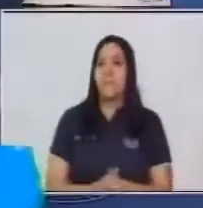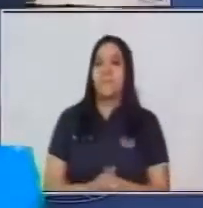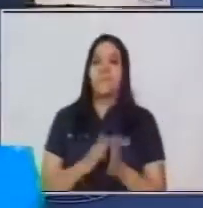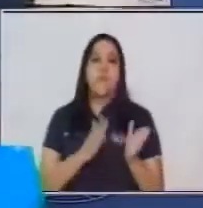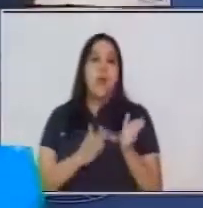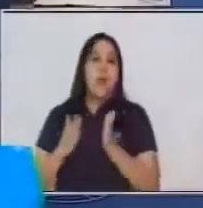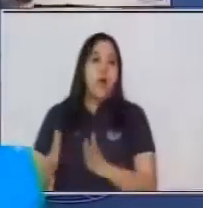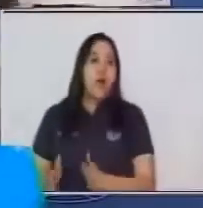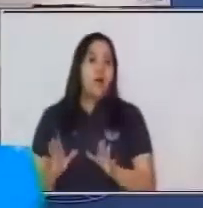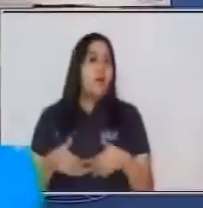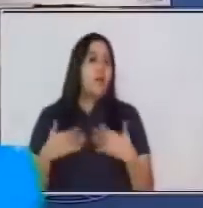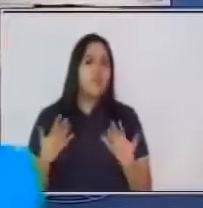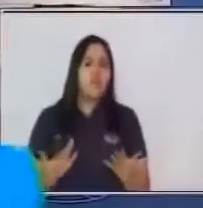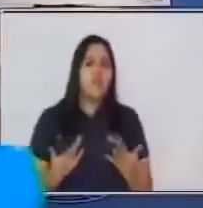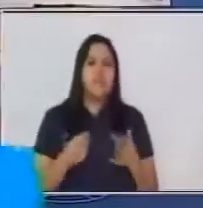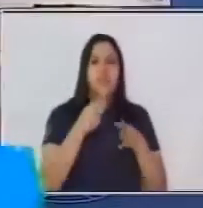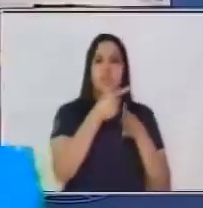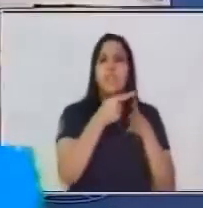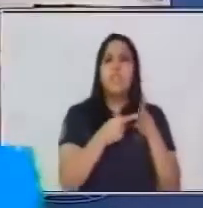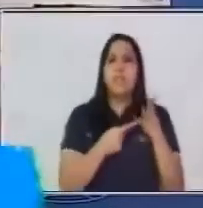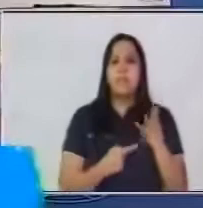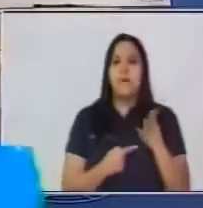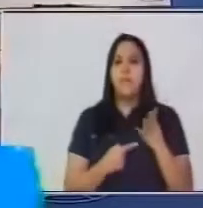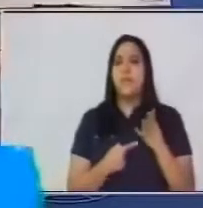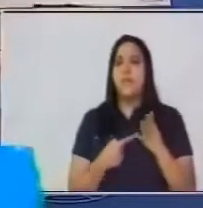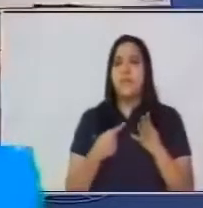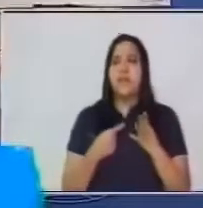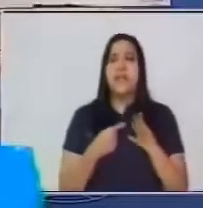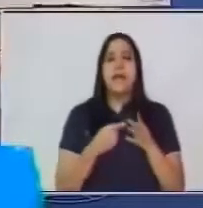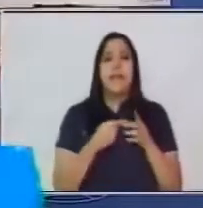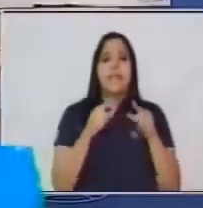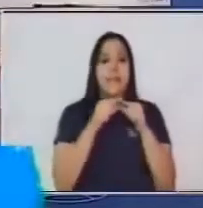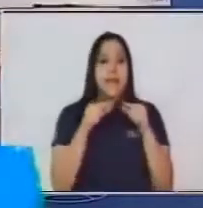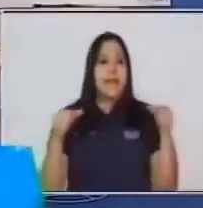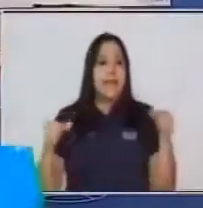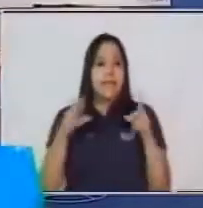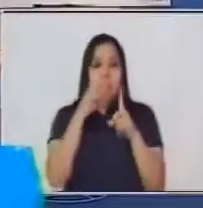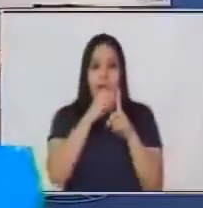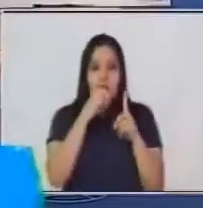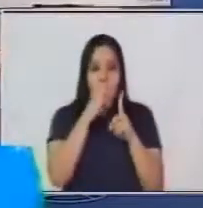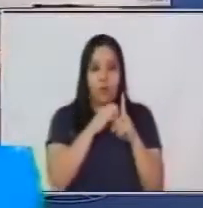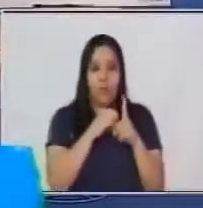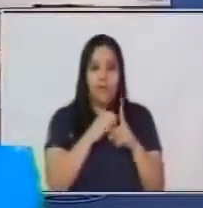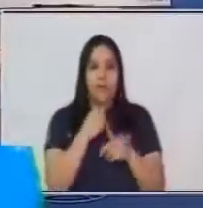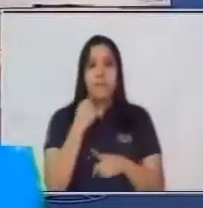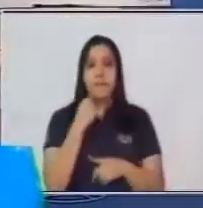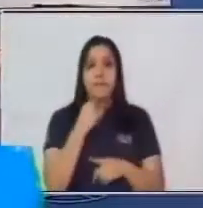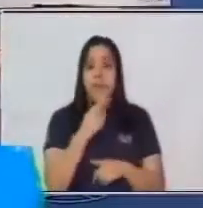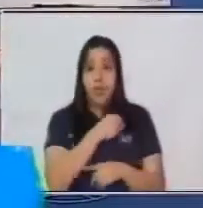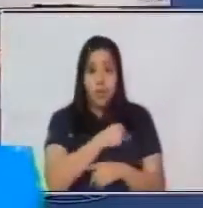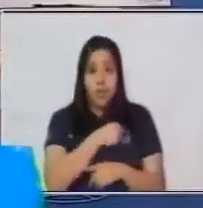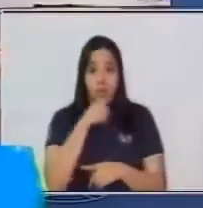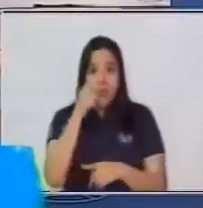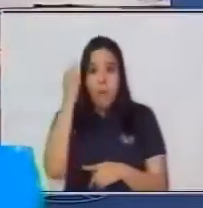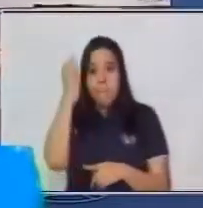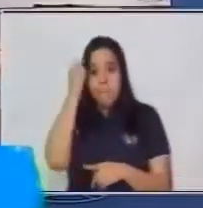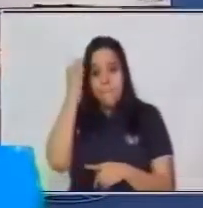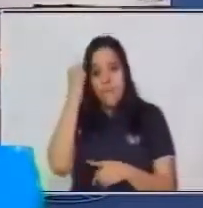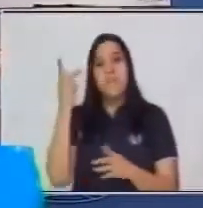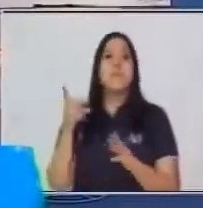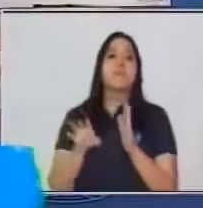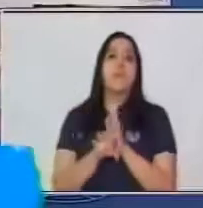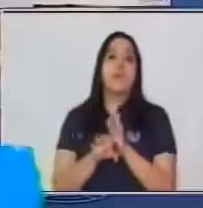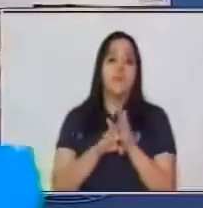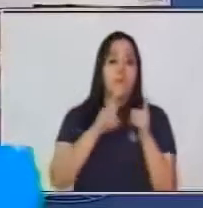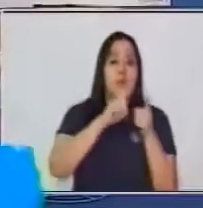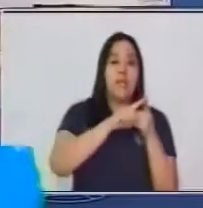las partes de la historieta o de la tira cómica? Ahora quiero que pienses, ¿crees tú que la historieta y la tira